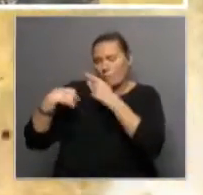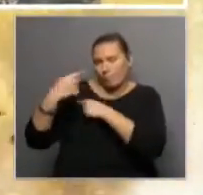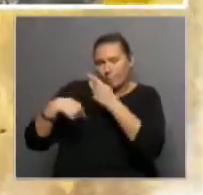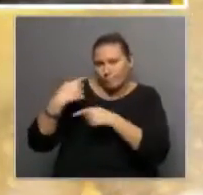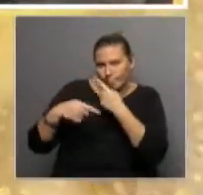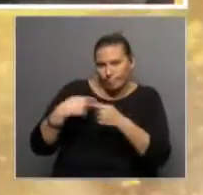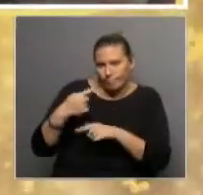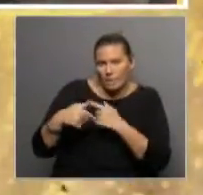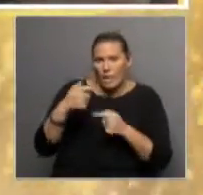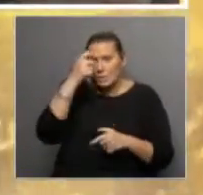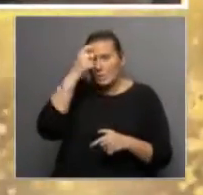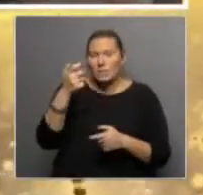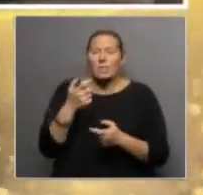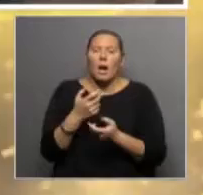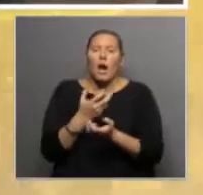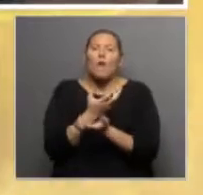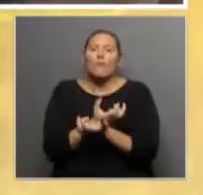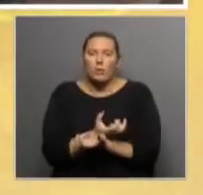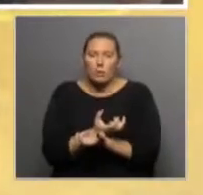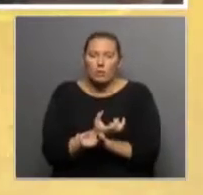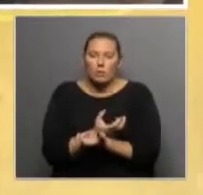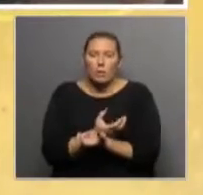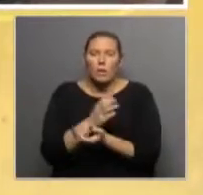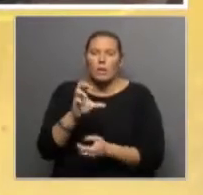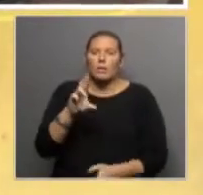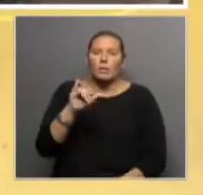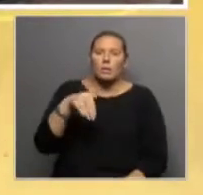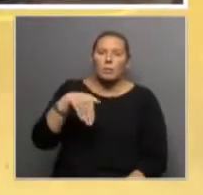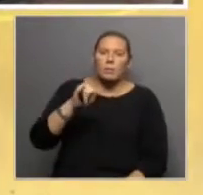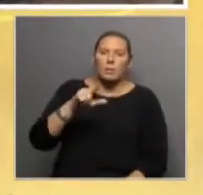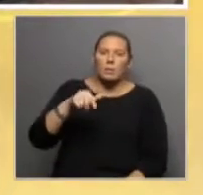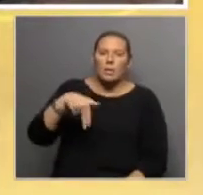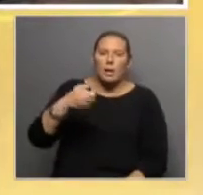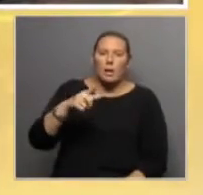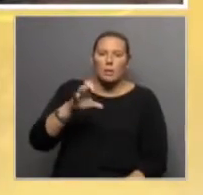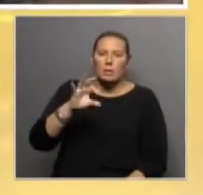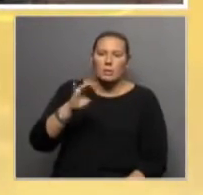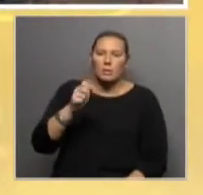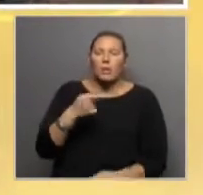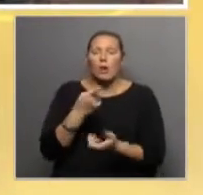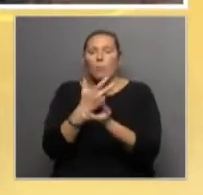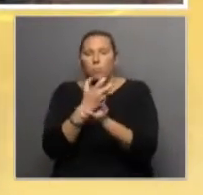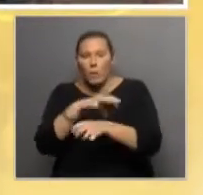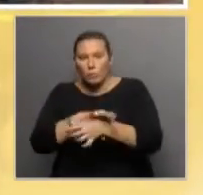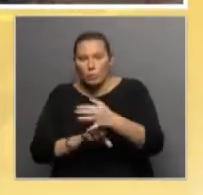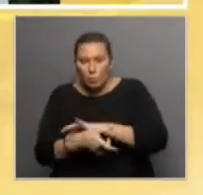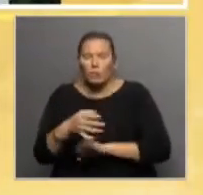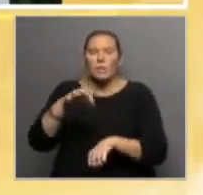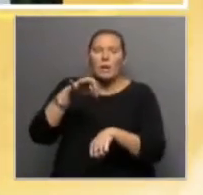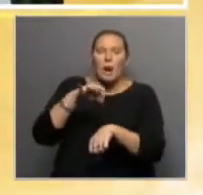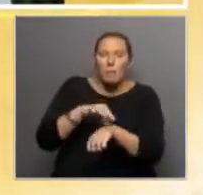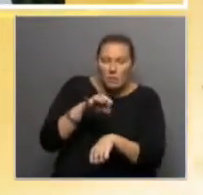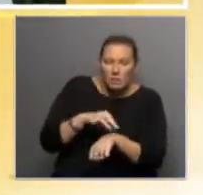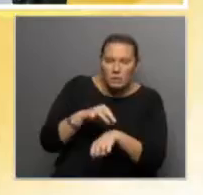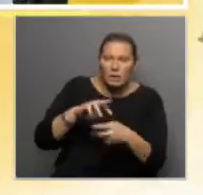de lo que se conoce como las ciencias forenses y la criminalística, como la antropología, la medicina o la genética, y otras